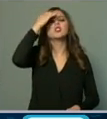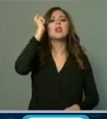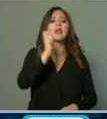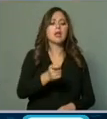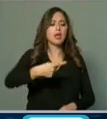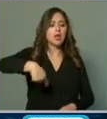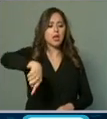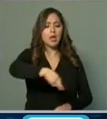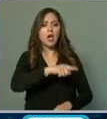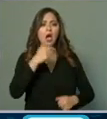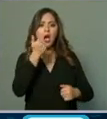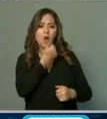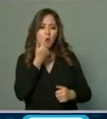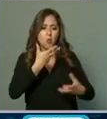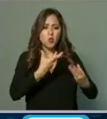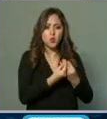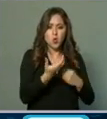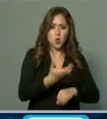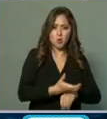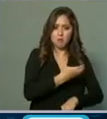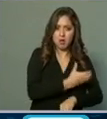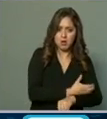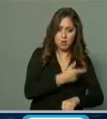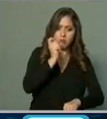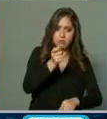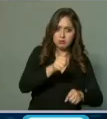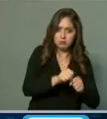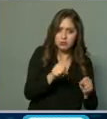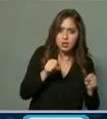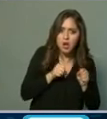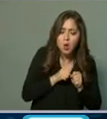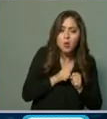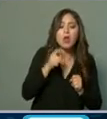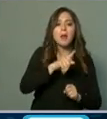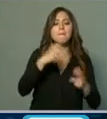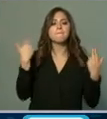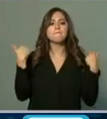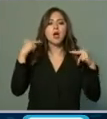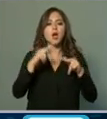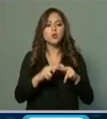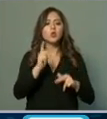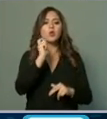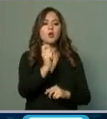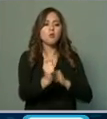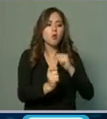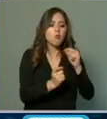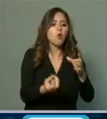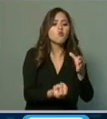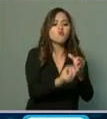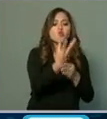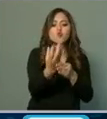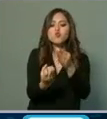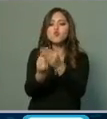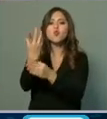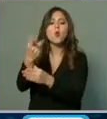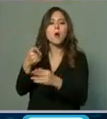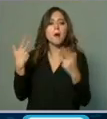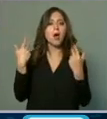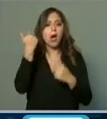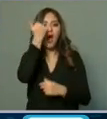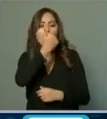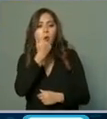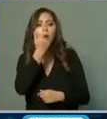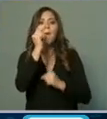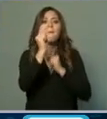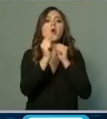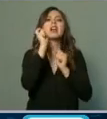salón de clases. Y el maestro tiene la extraordinaria oportunidad de conocer nuevos alumnos, de poder guiar nuevos sueños, fíjense,